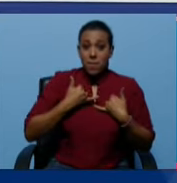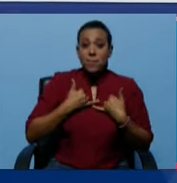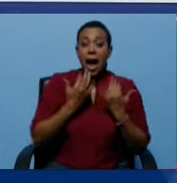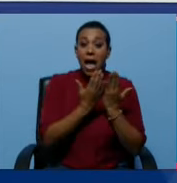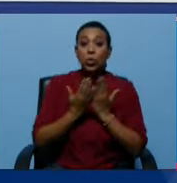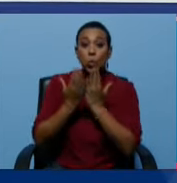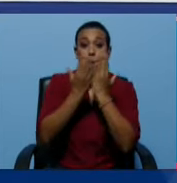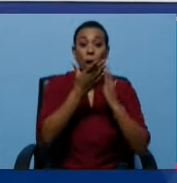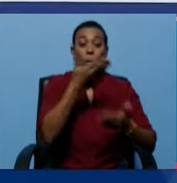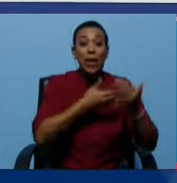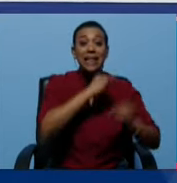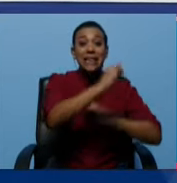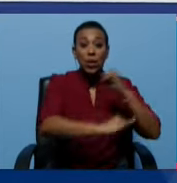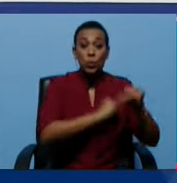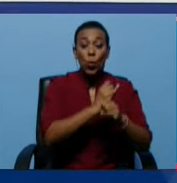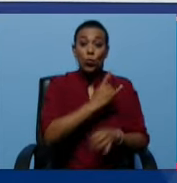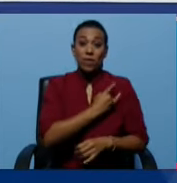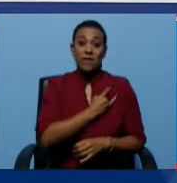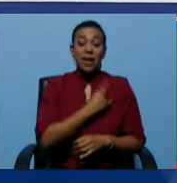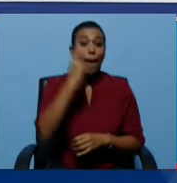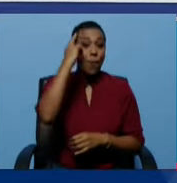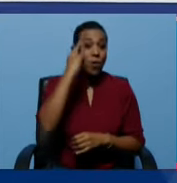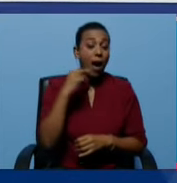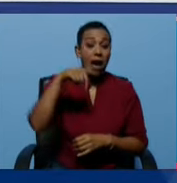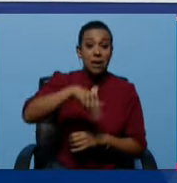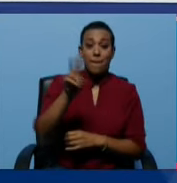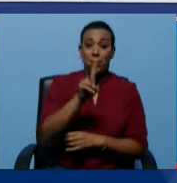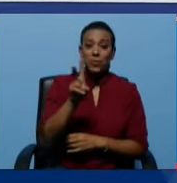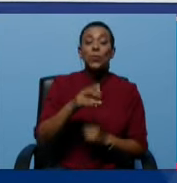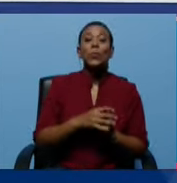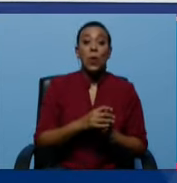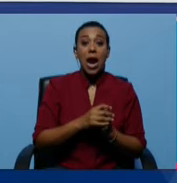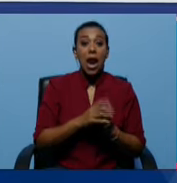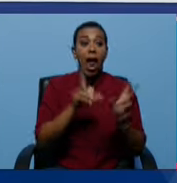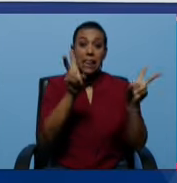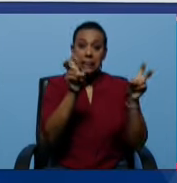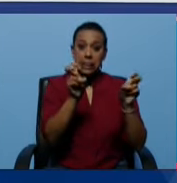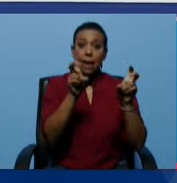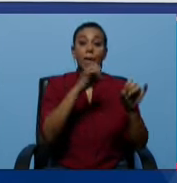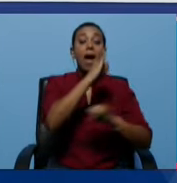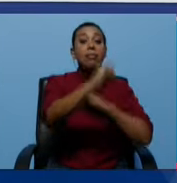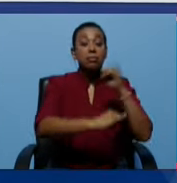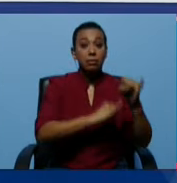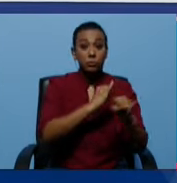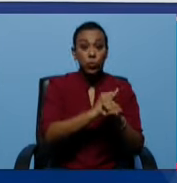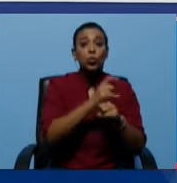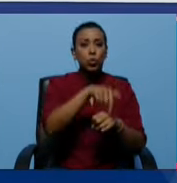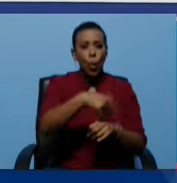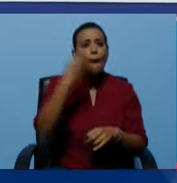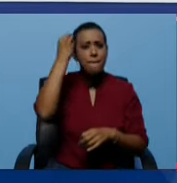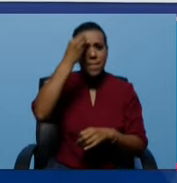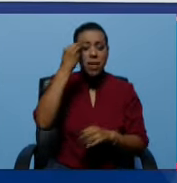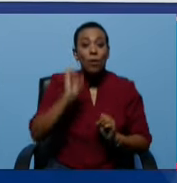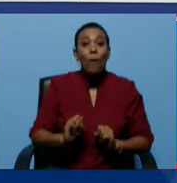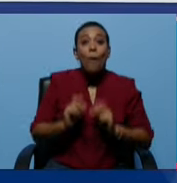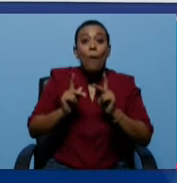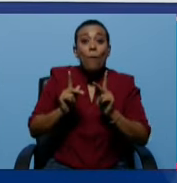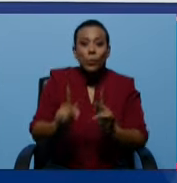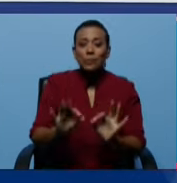estudio Relaciones Internacionales en la Universidad Bolivariana de Venezuela y en el contexto internacional yo creo que esto sería una